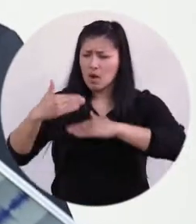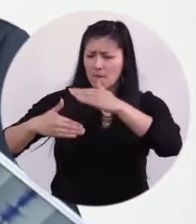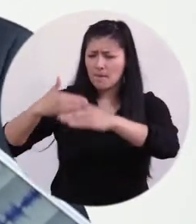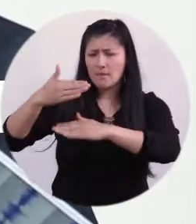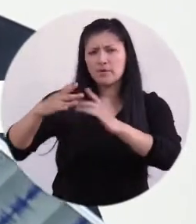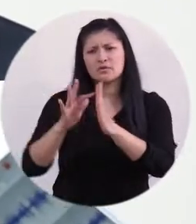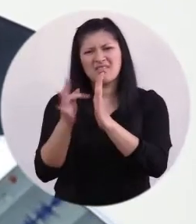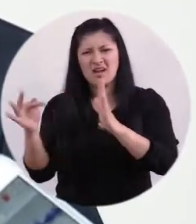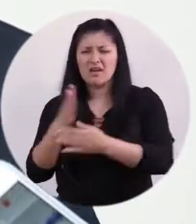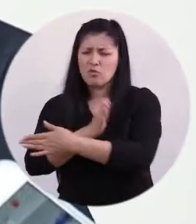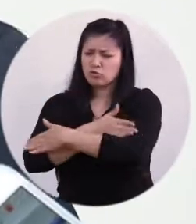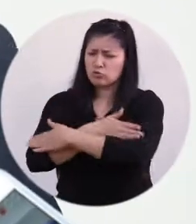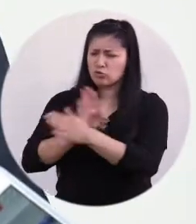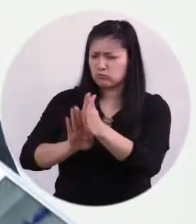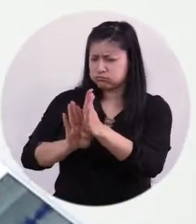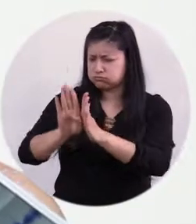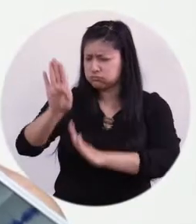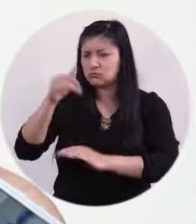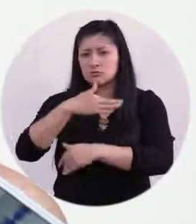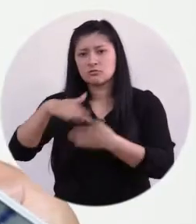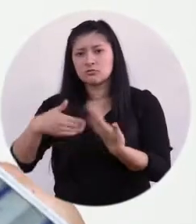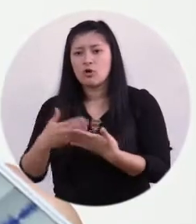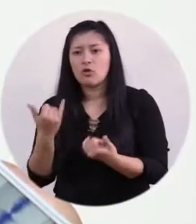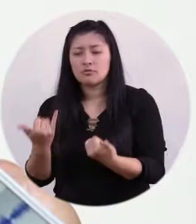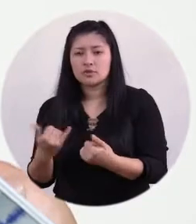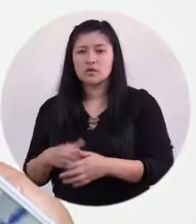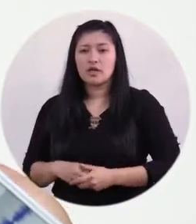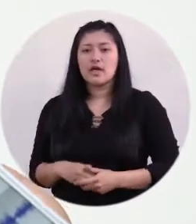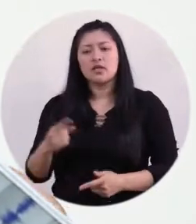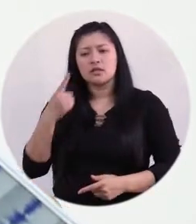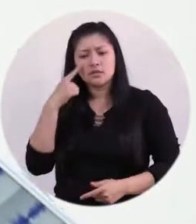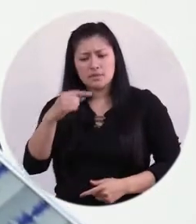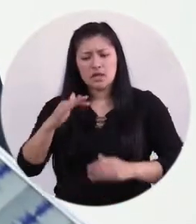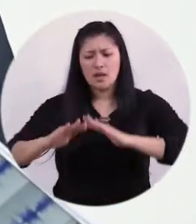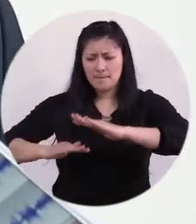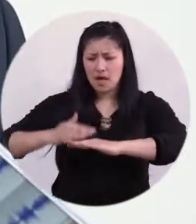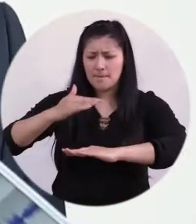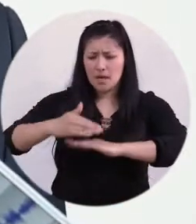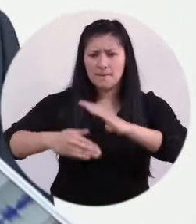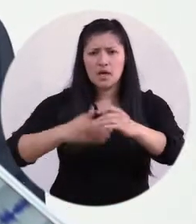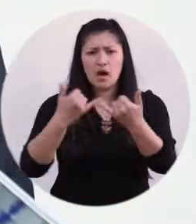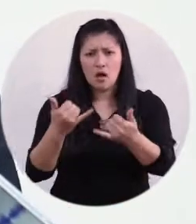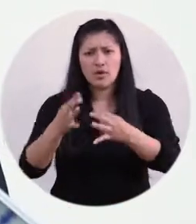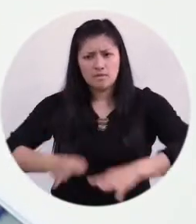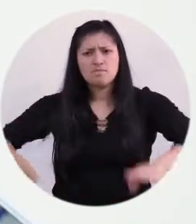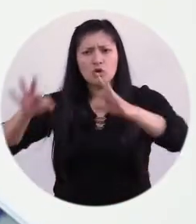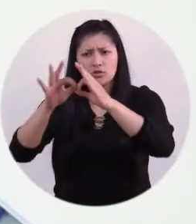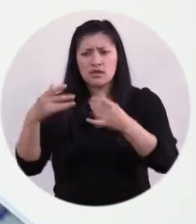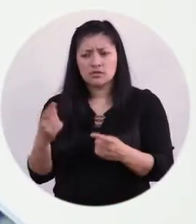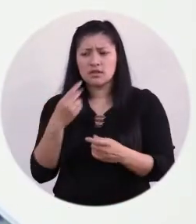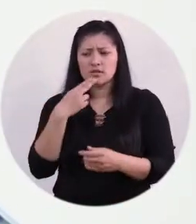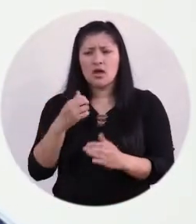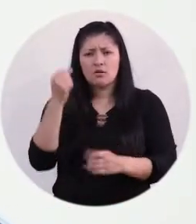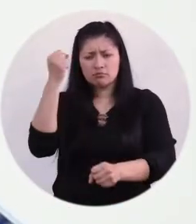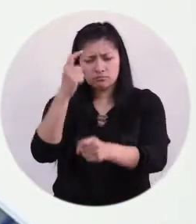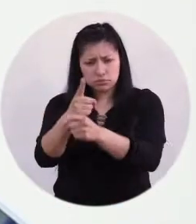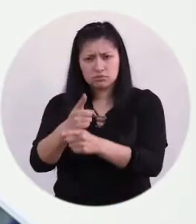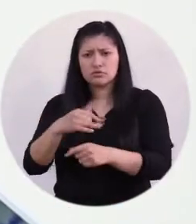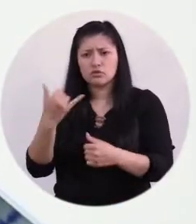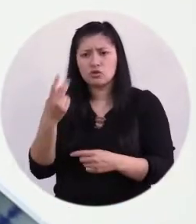gobernación del departamento es decir se han venido estructurando o se ha venido haciendo esa tarea de manera juiciosa es decir se ve un avance importante